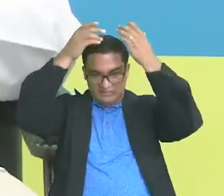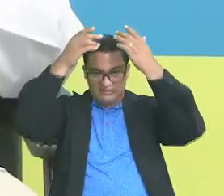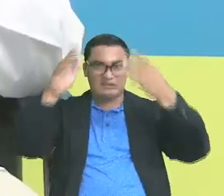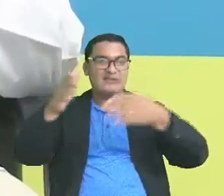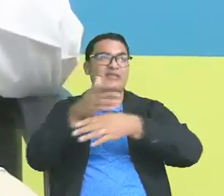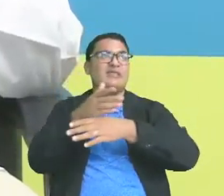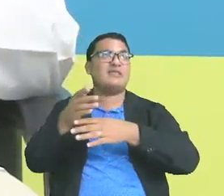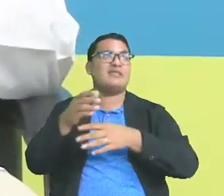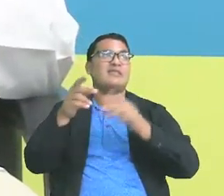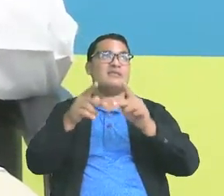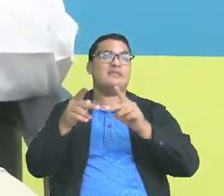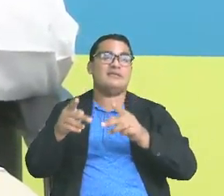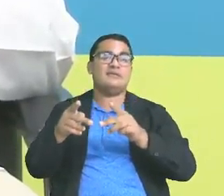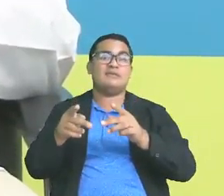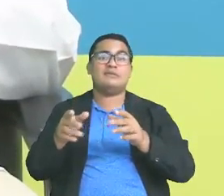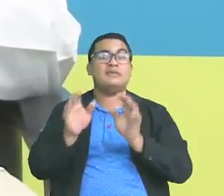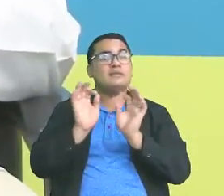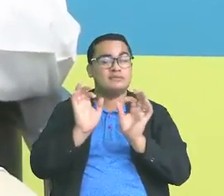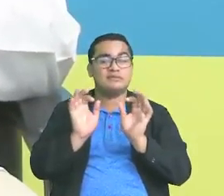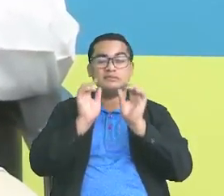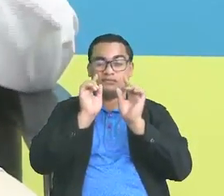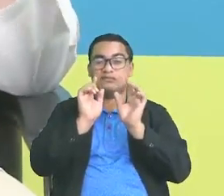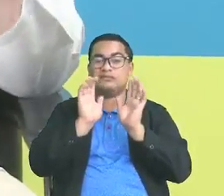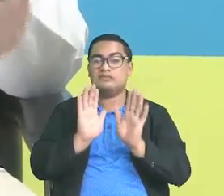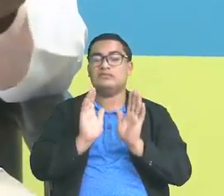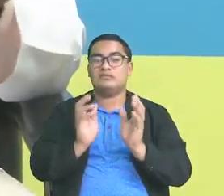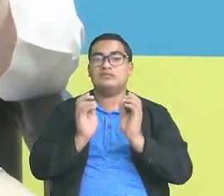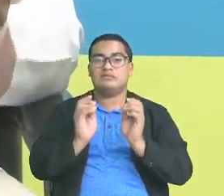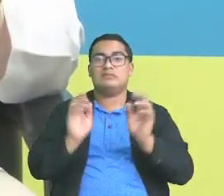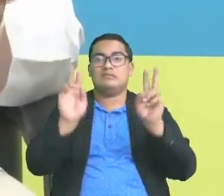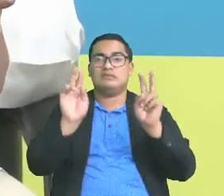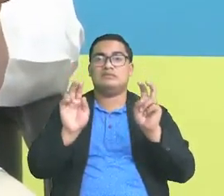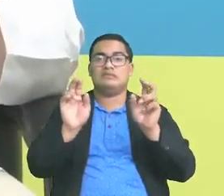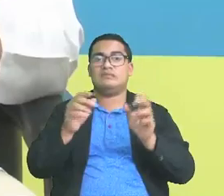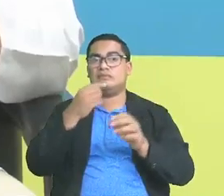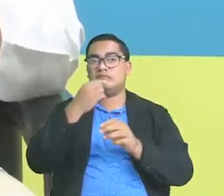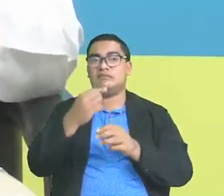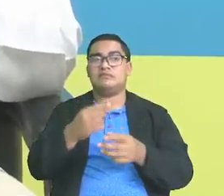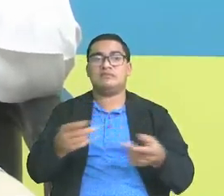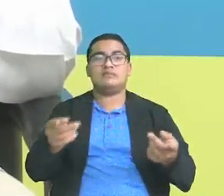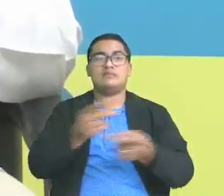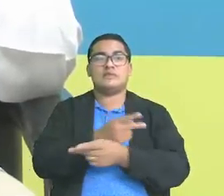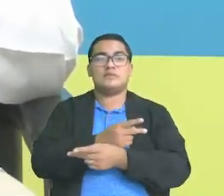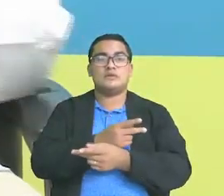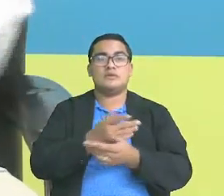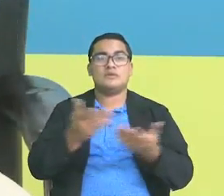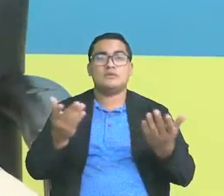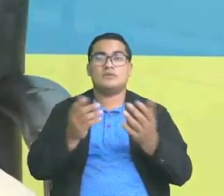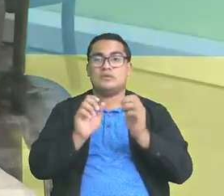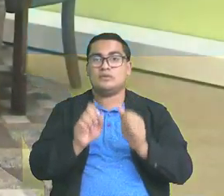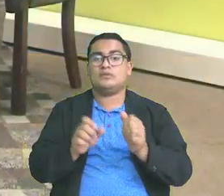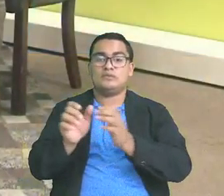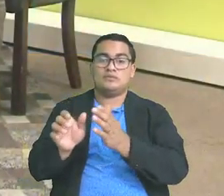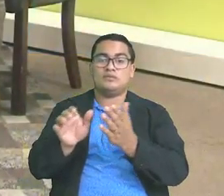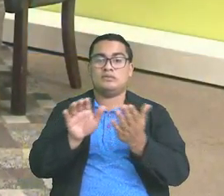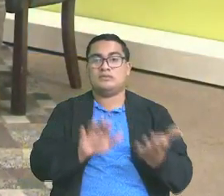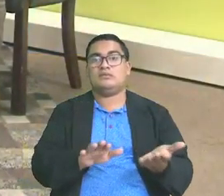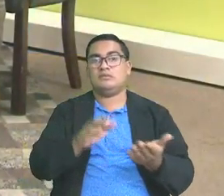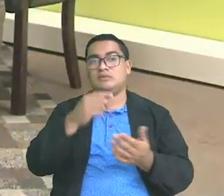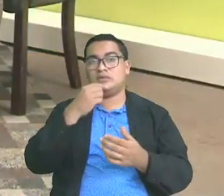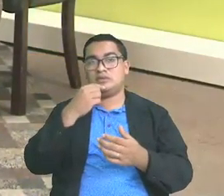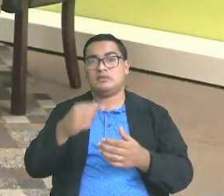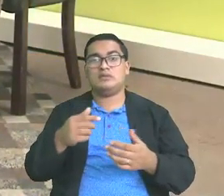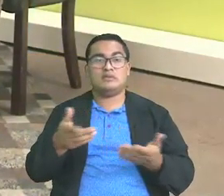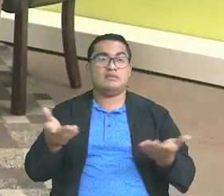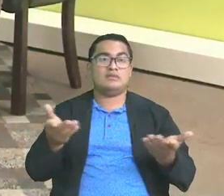Entonces, sí es delicado el tema. Porque por anestesia o una complicación anestésica sí se nos puede morir, pero por la hernia umbilical, la hernia